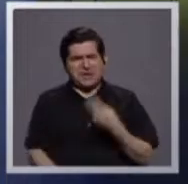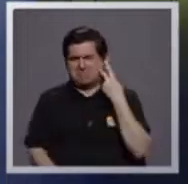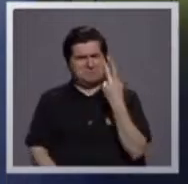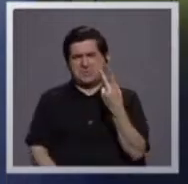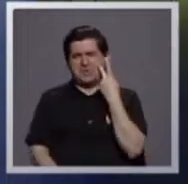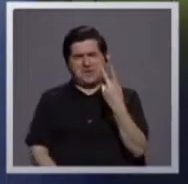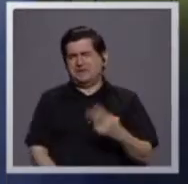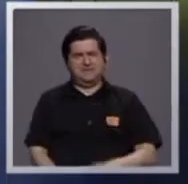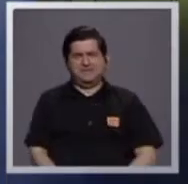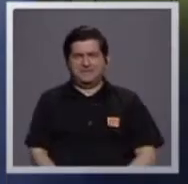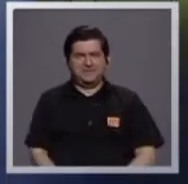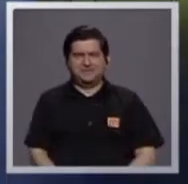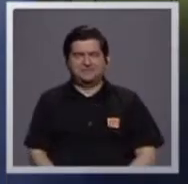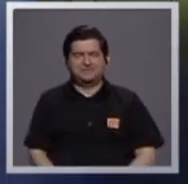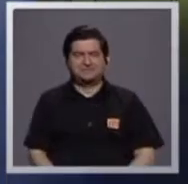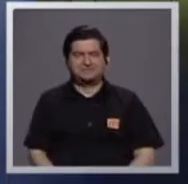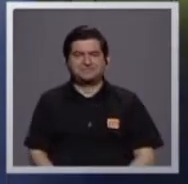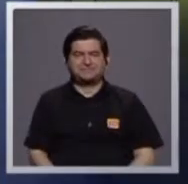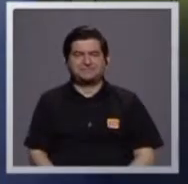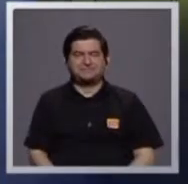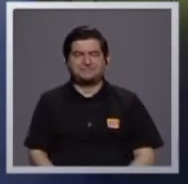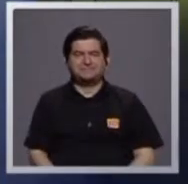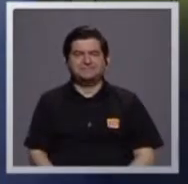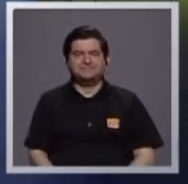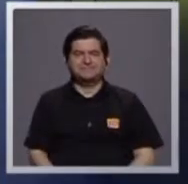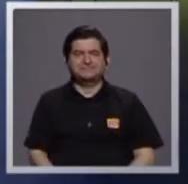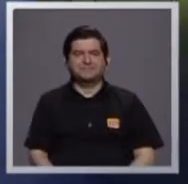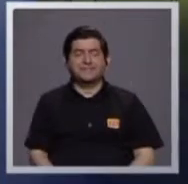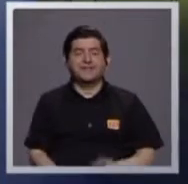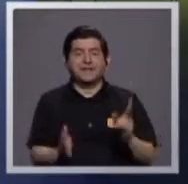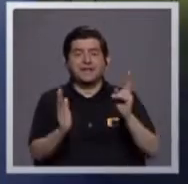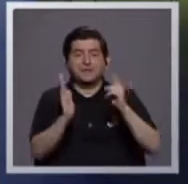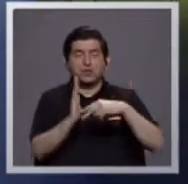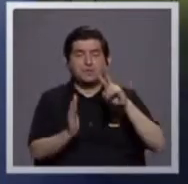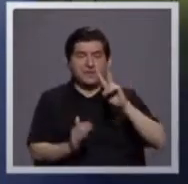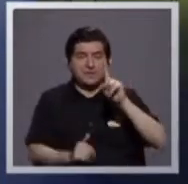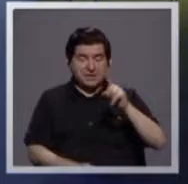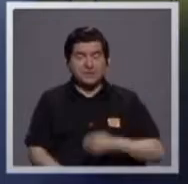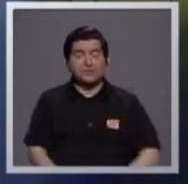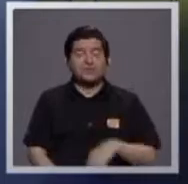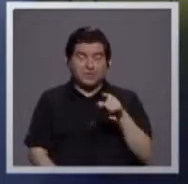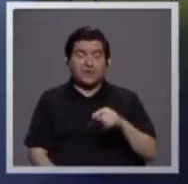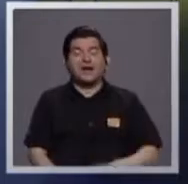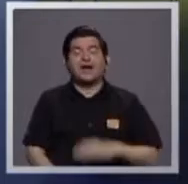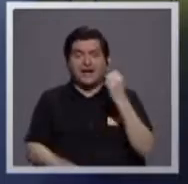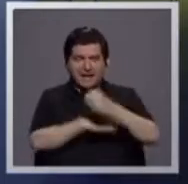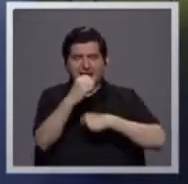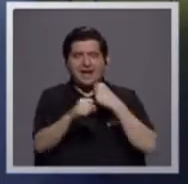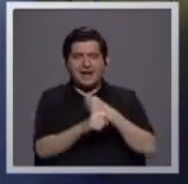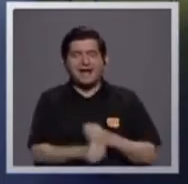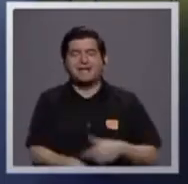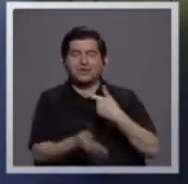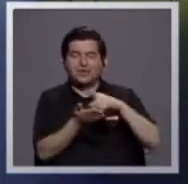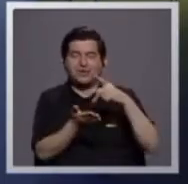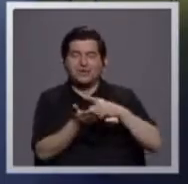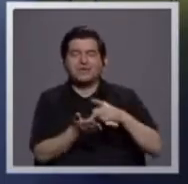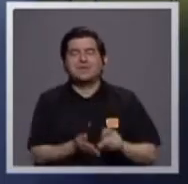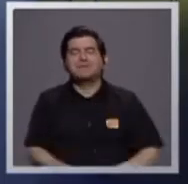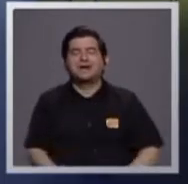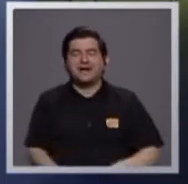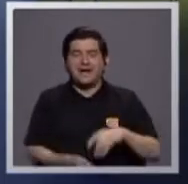Pero dejando de lado ese tema, y el 2021 va a ser el año de pagar las cuentas, va a ser el año de pagar las cuentas, tanto a